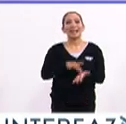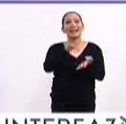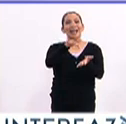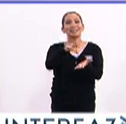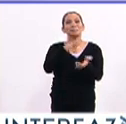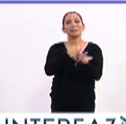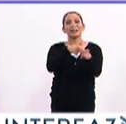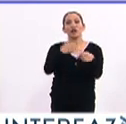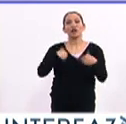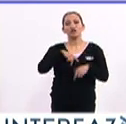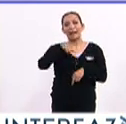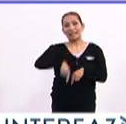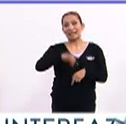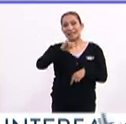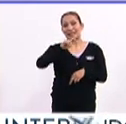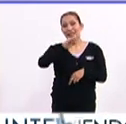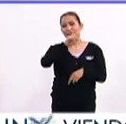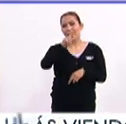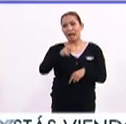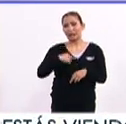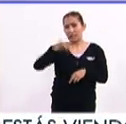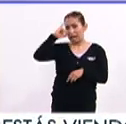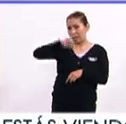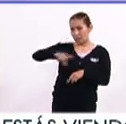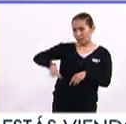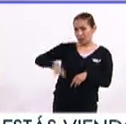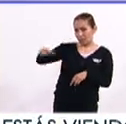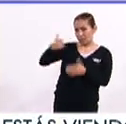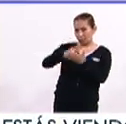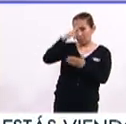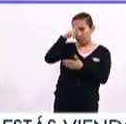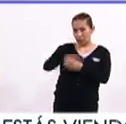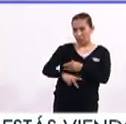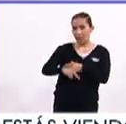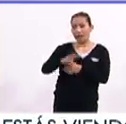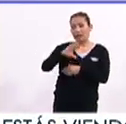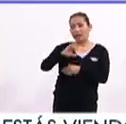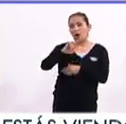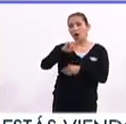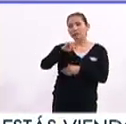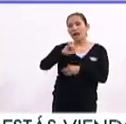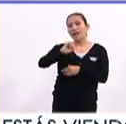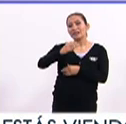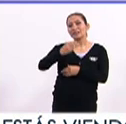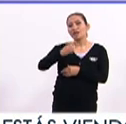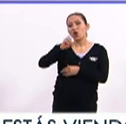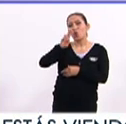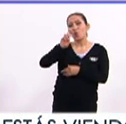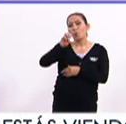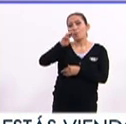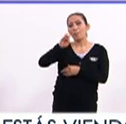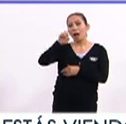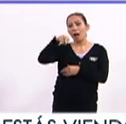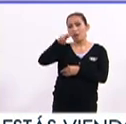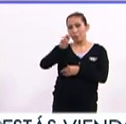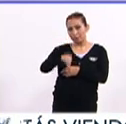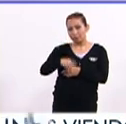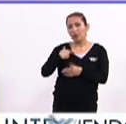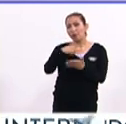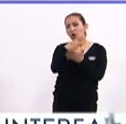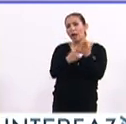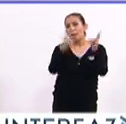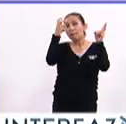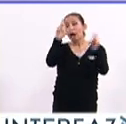Gracias por seguir con nosotros en Interfaz. Y bueno, la jefa de gobierno de la Ciudad de México, Claudia Sheinbaum, puso en marcha el